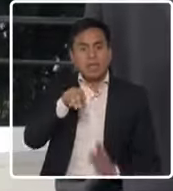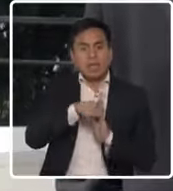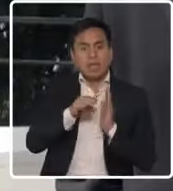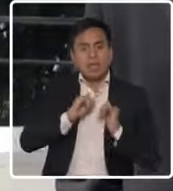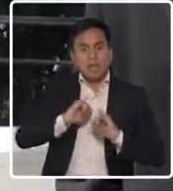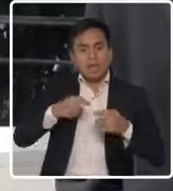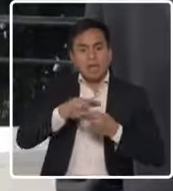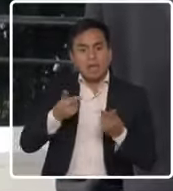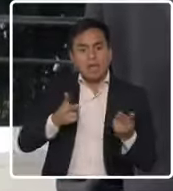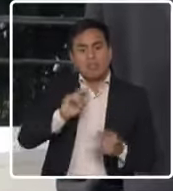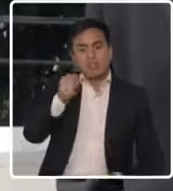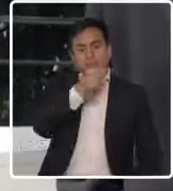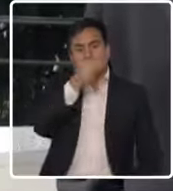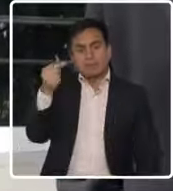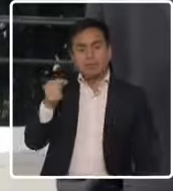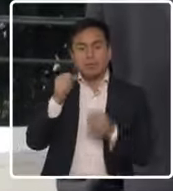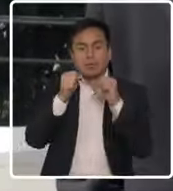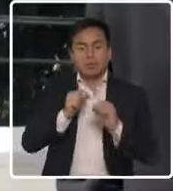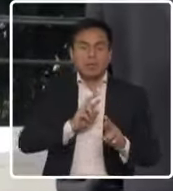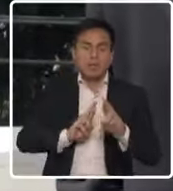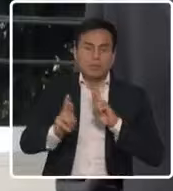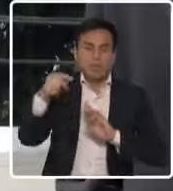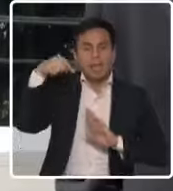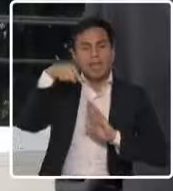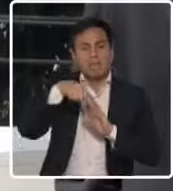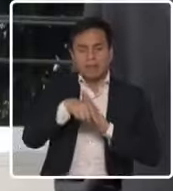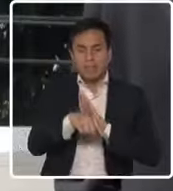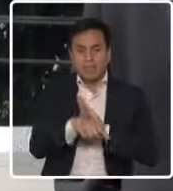que tendremos durante la próxima semana, podremos responder